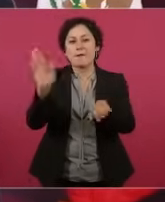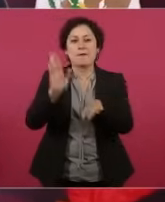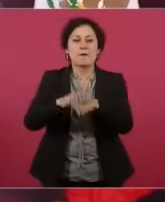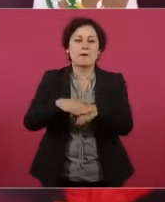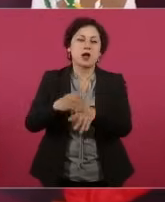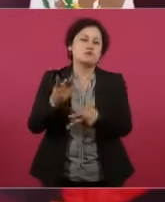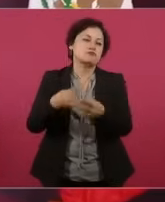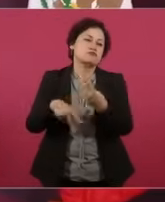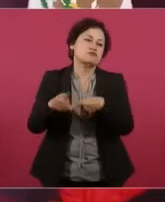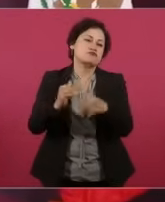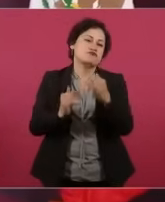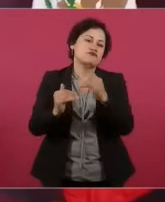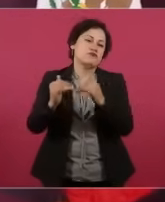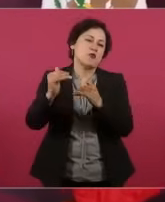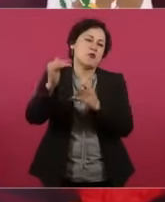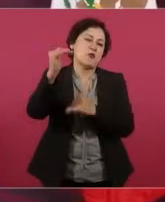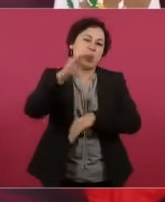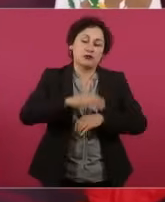¿no? Pero no.